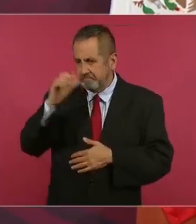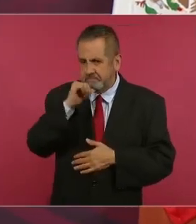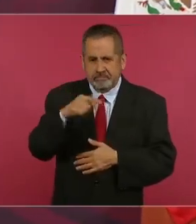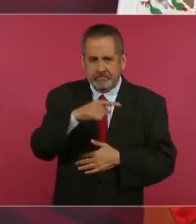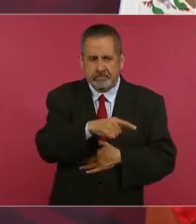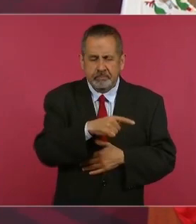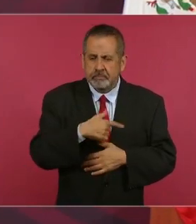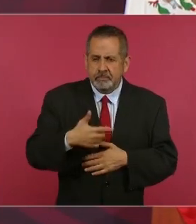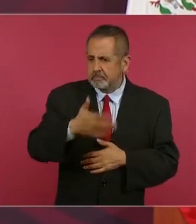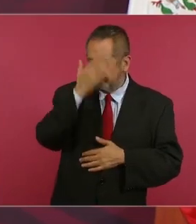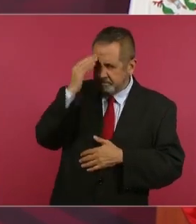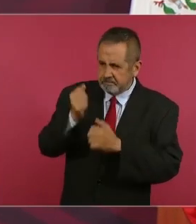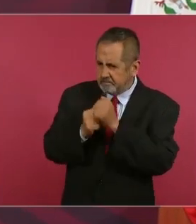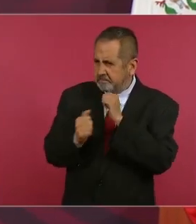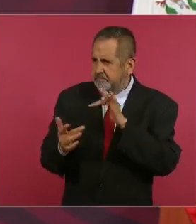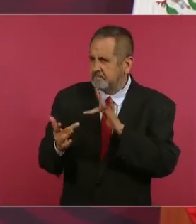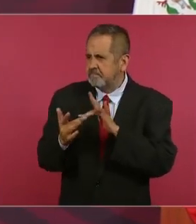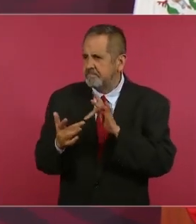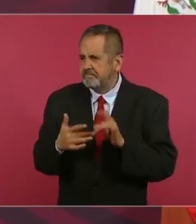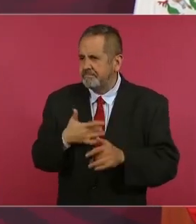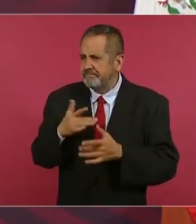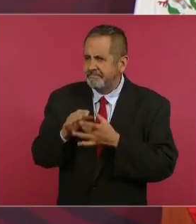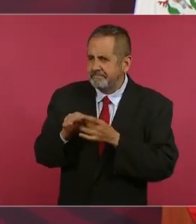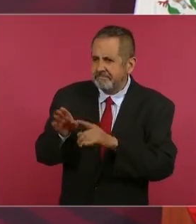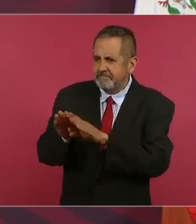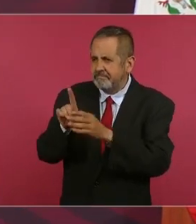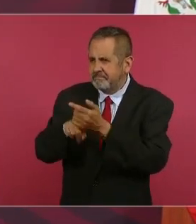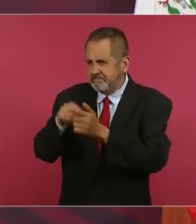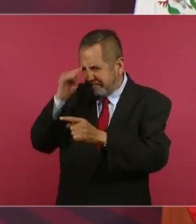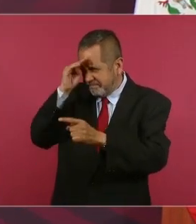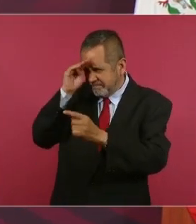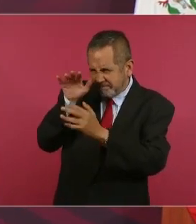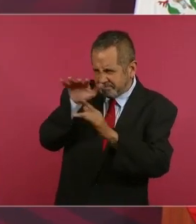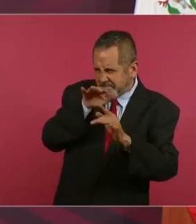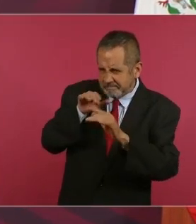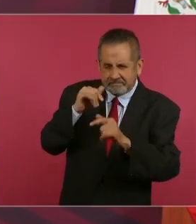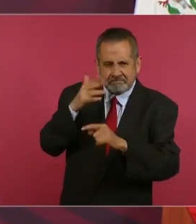a no saber cómo piensa el pueblo.